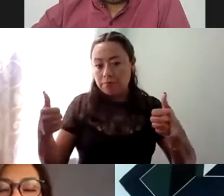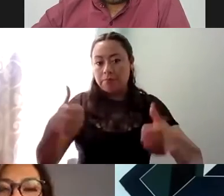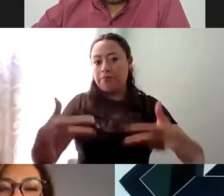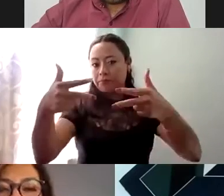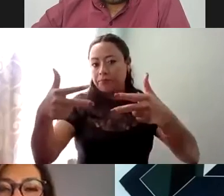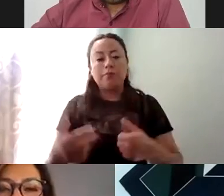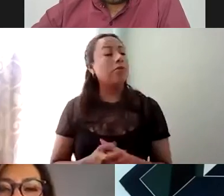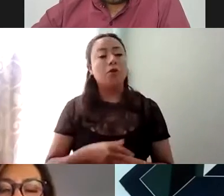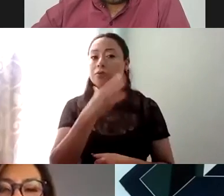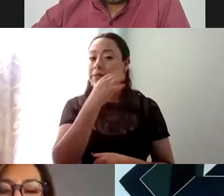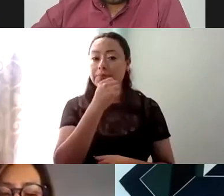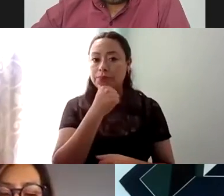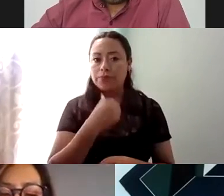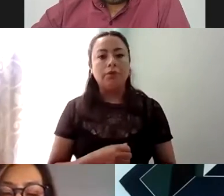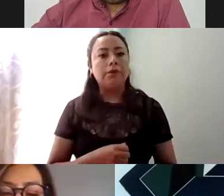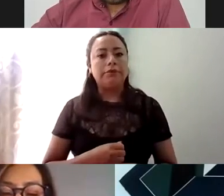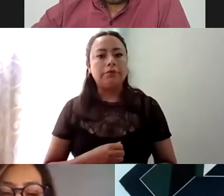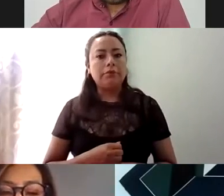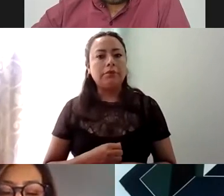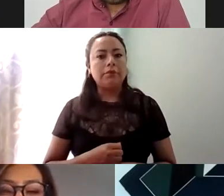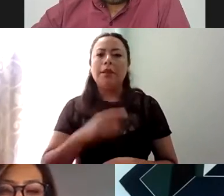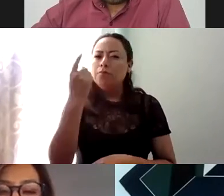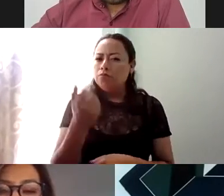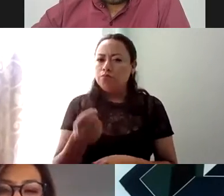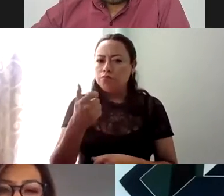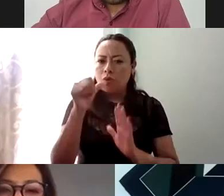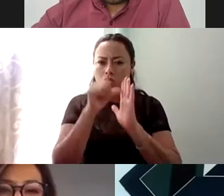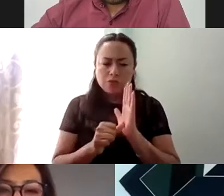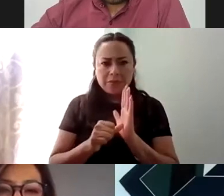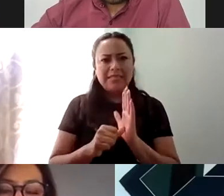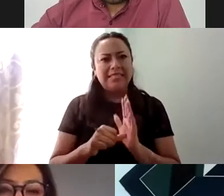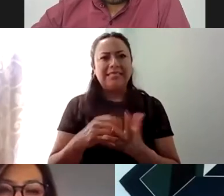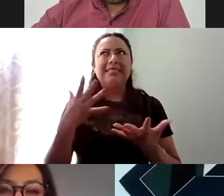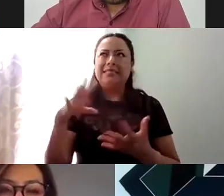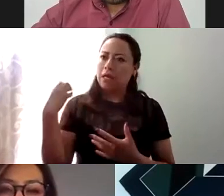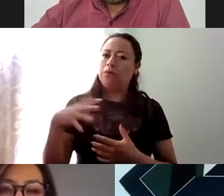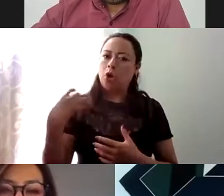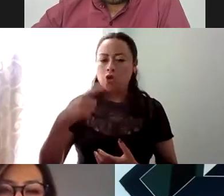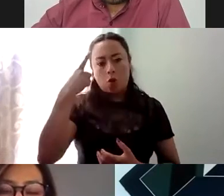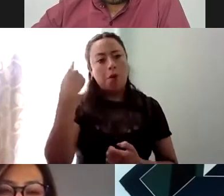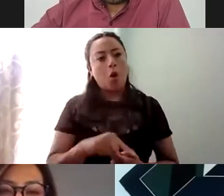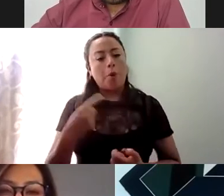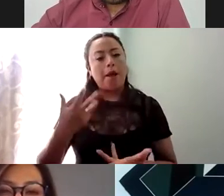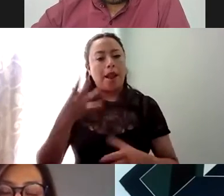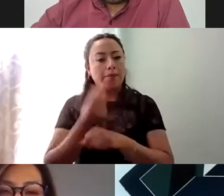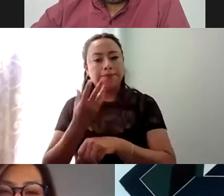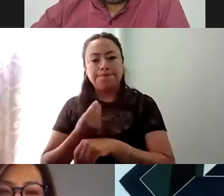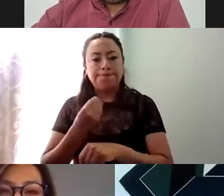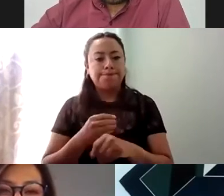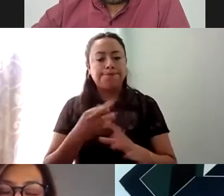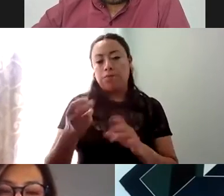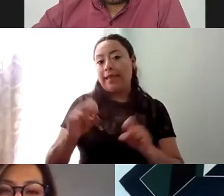se trató de arreglar todo un apartado en materia de educación pública para